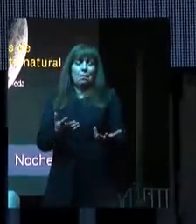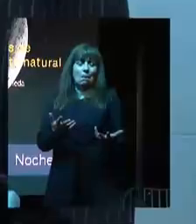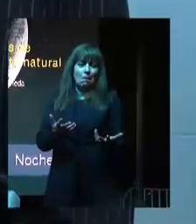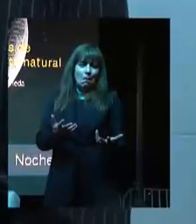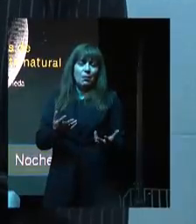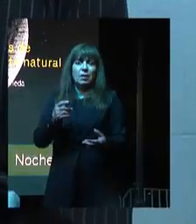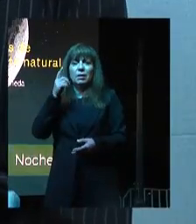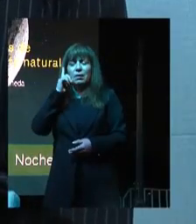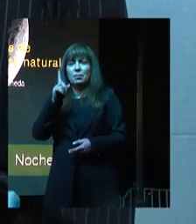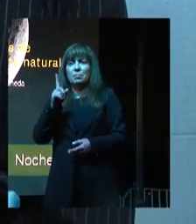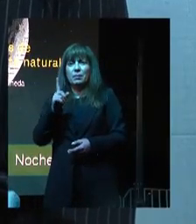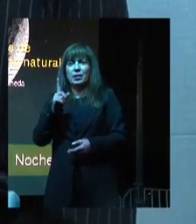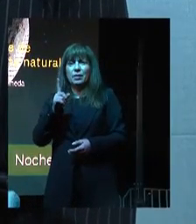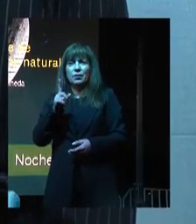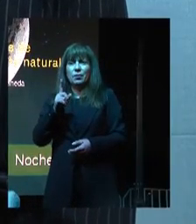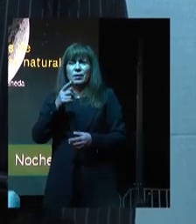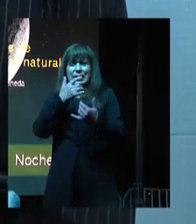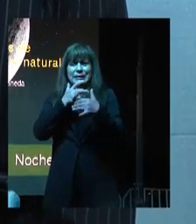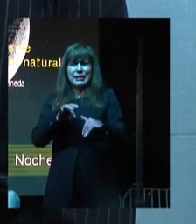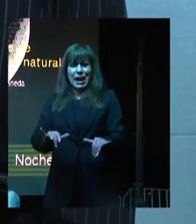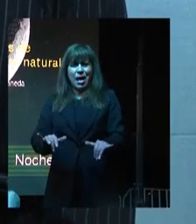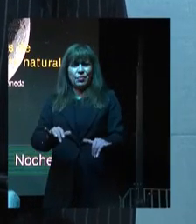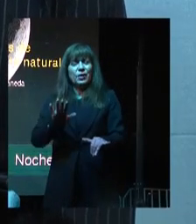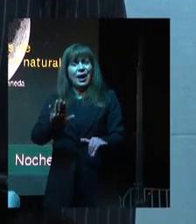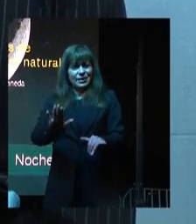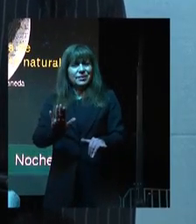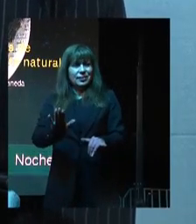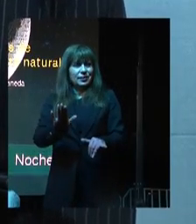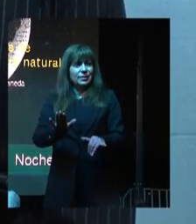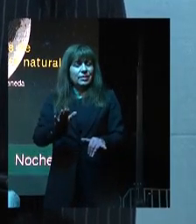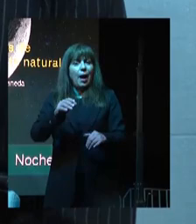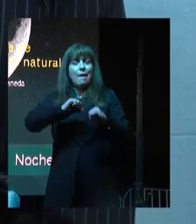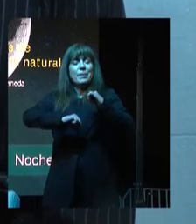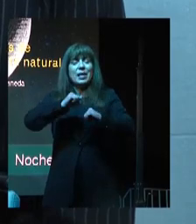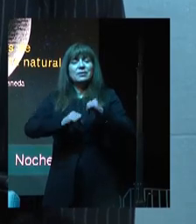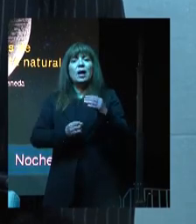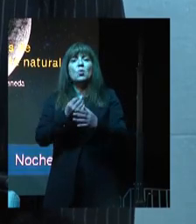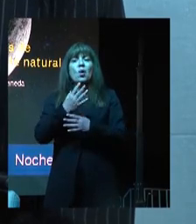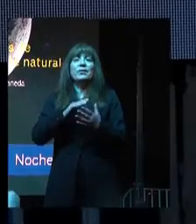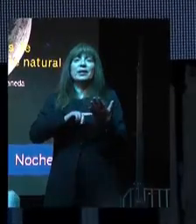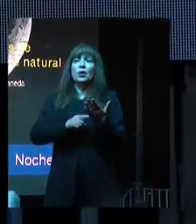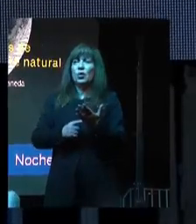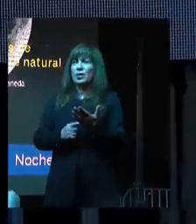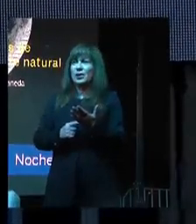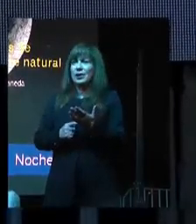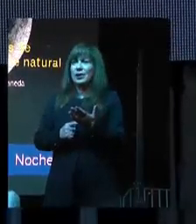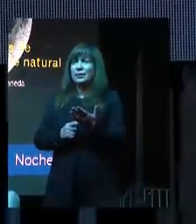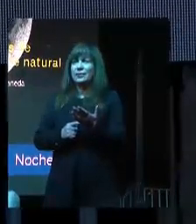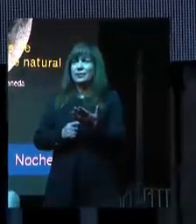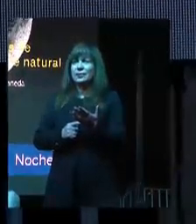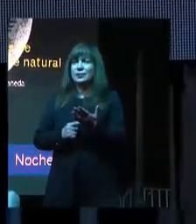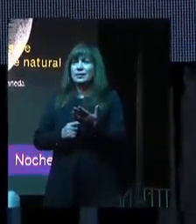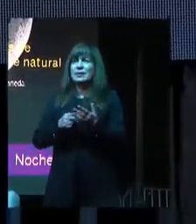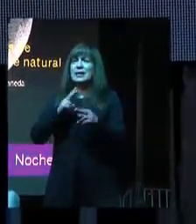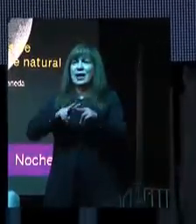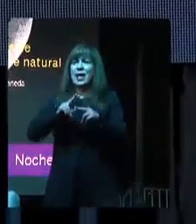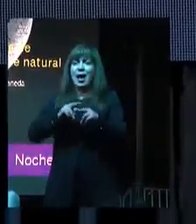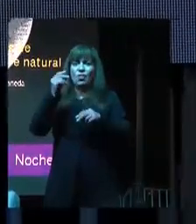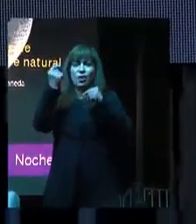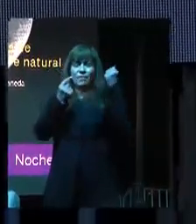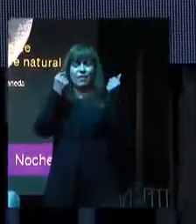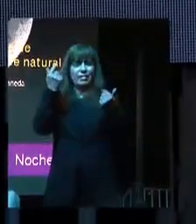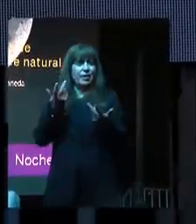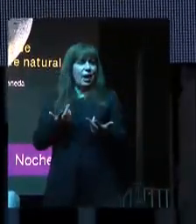Pero allá se instalaron todas estas empresas nuevas de tecnología que se crearon